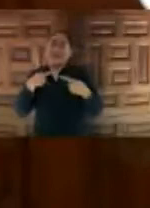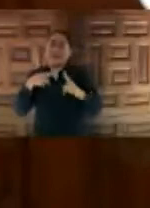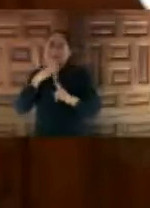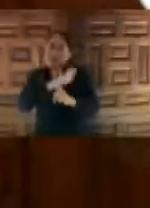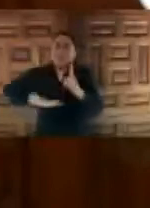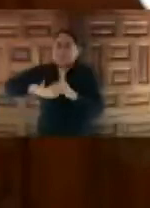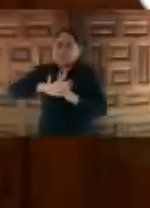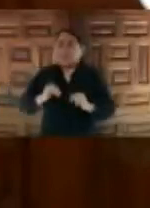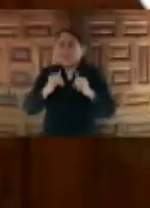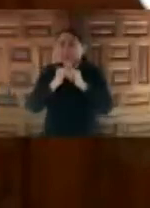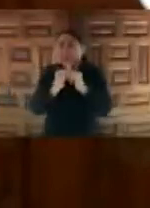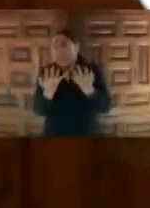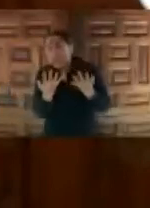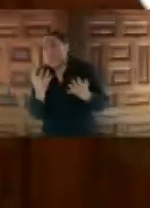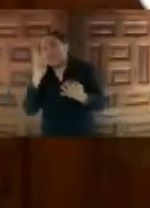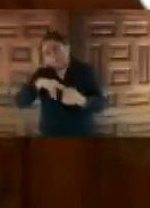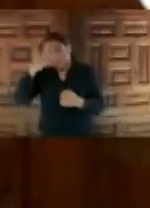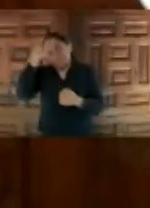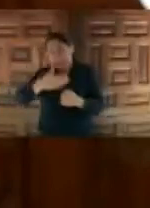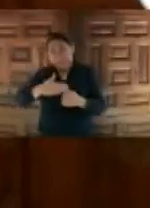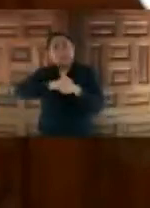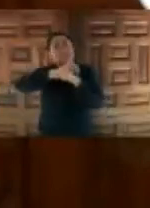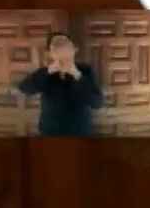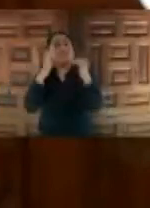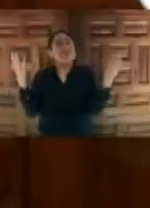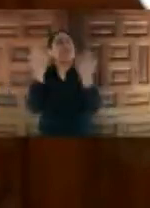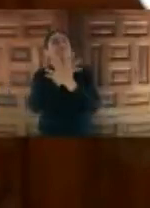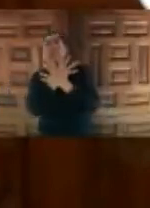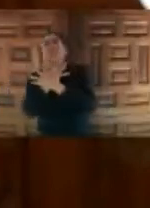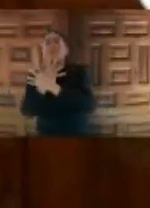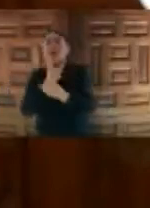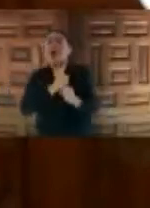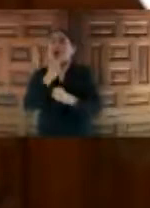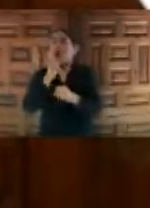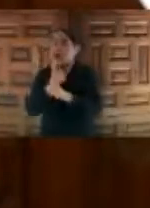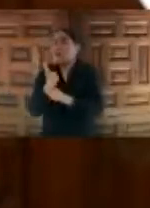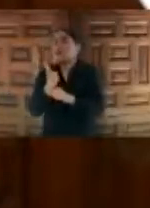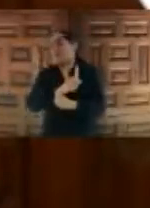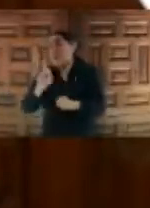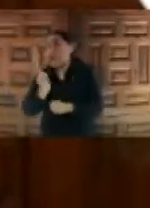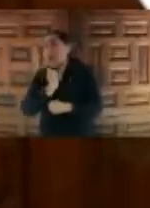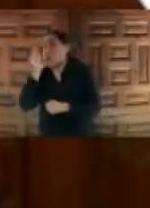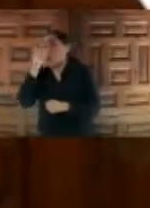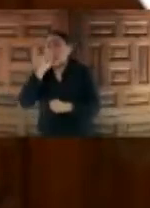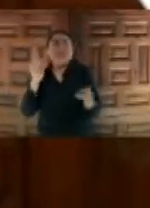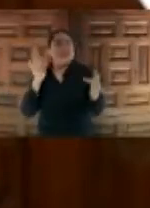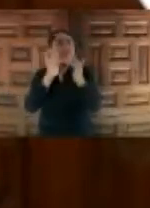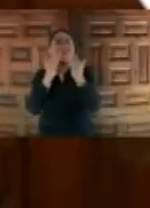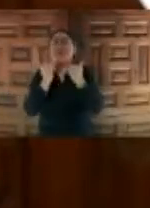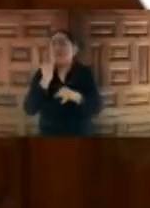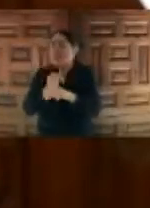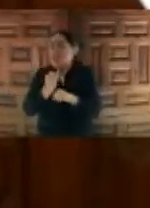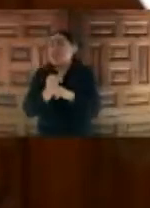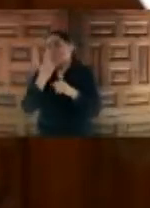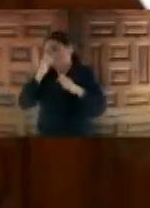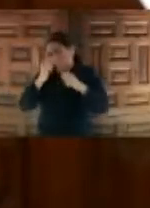Y reconocemos, la pandemia nos dejó ver, por ejemplo, las desigualdades de nuestros estudiantes para la conectividad, para el acceso, para garantizar la